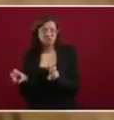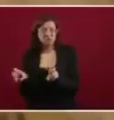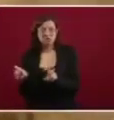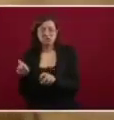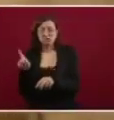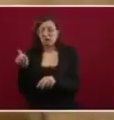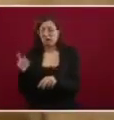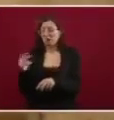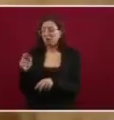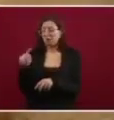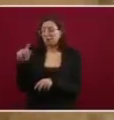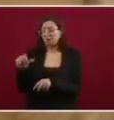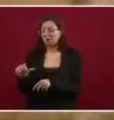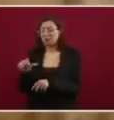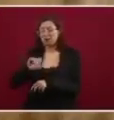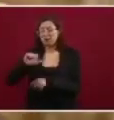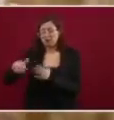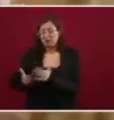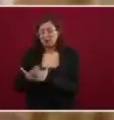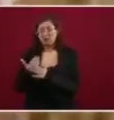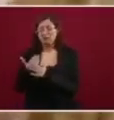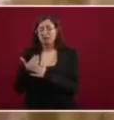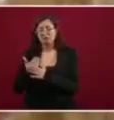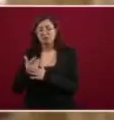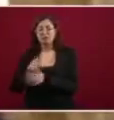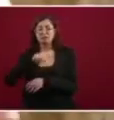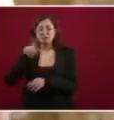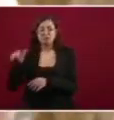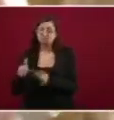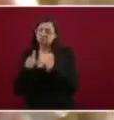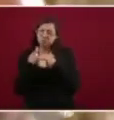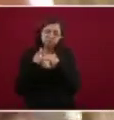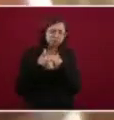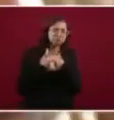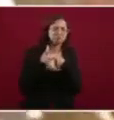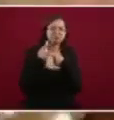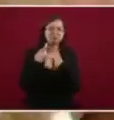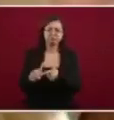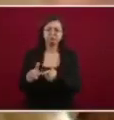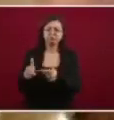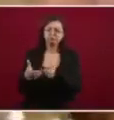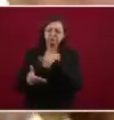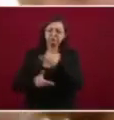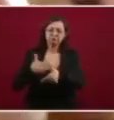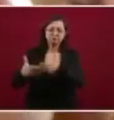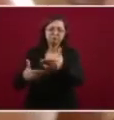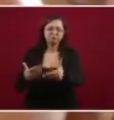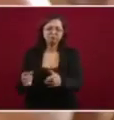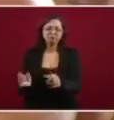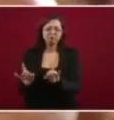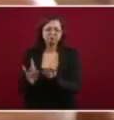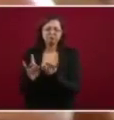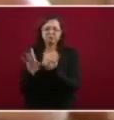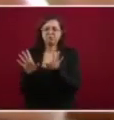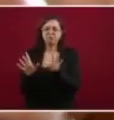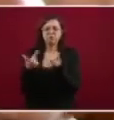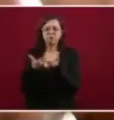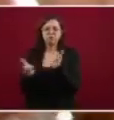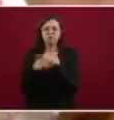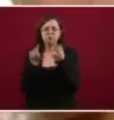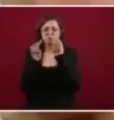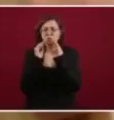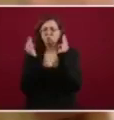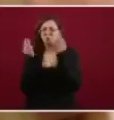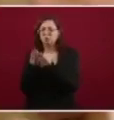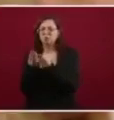en Agua Prieta durante la noche y madrugada con esto que ocurrió después por que los grupos del crimen organizado